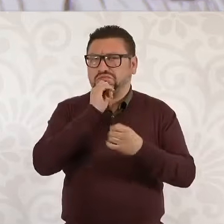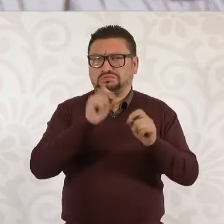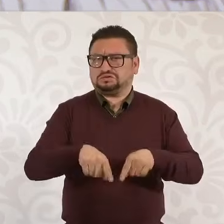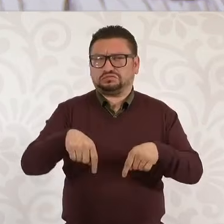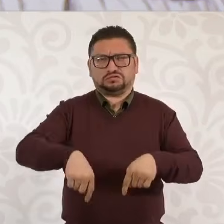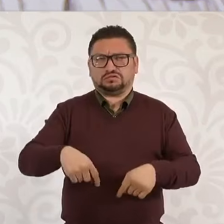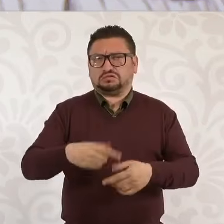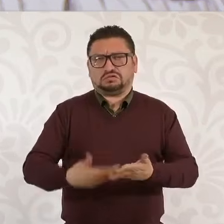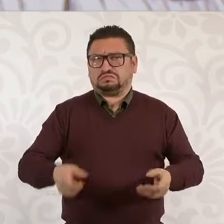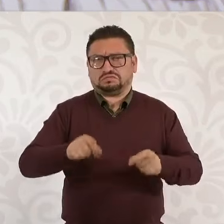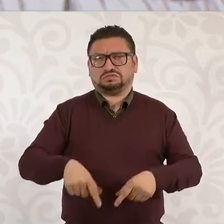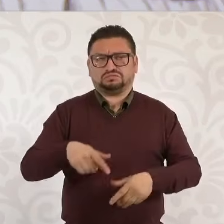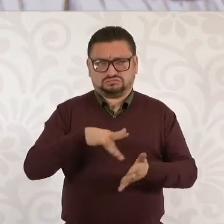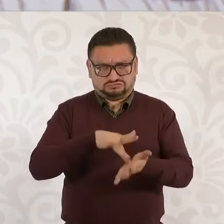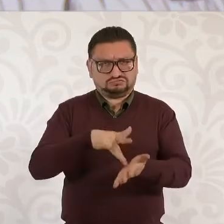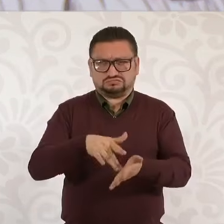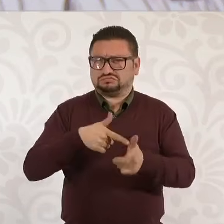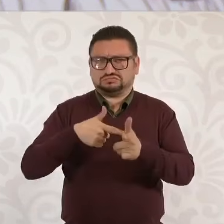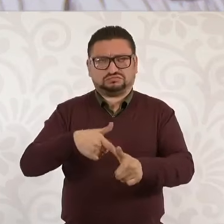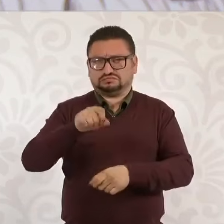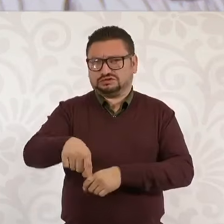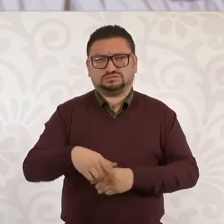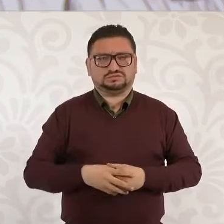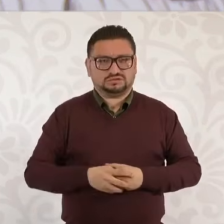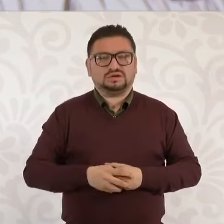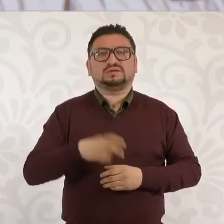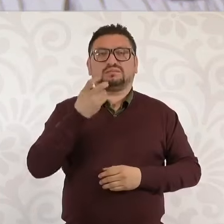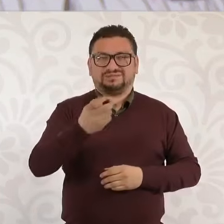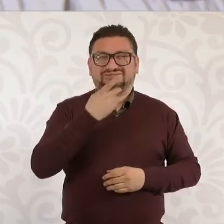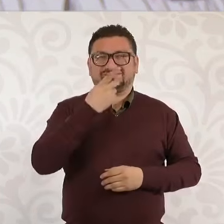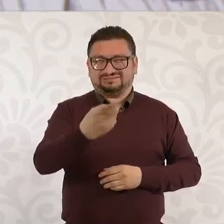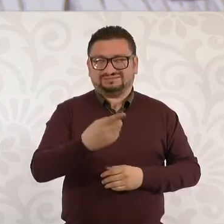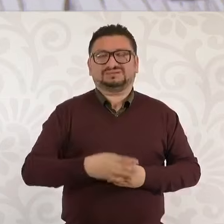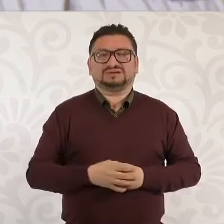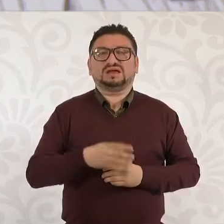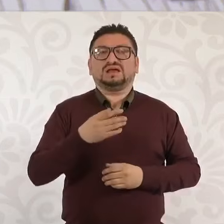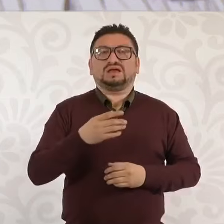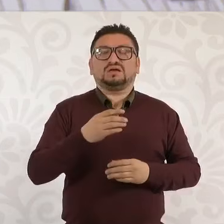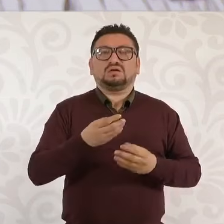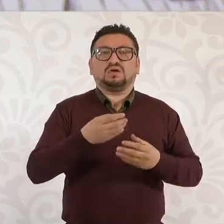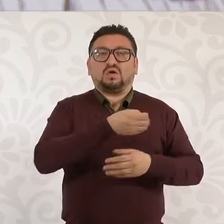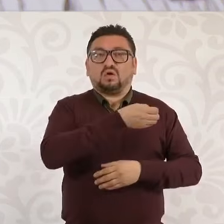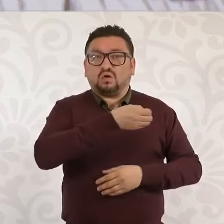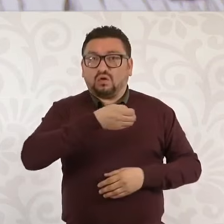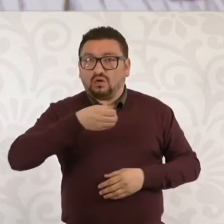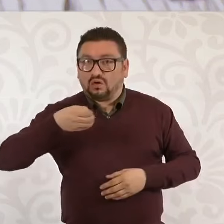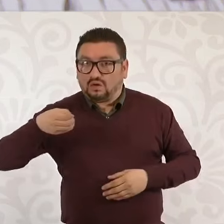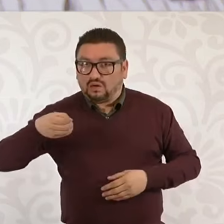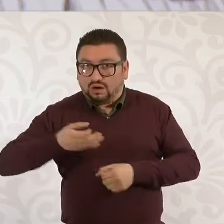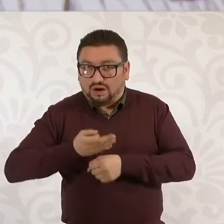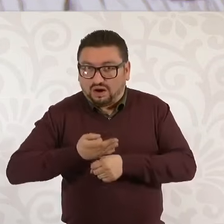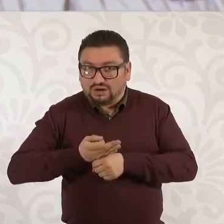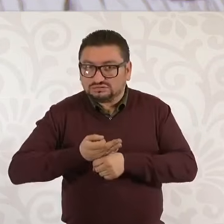no hay grandes cambios. ¿Se mantiene? Sí. O sea, por eso decimos que en mucho se mantiene lo actual.